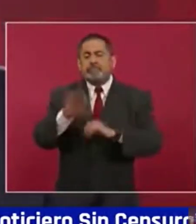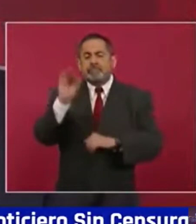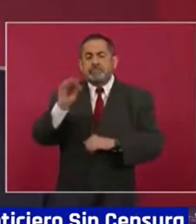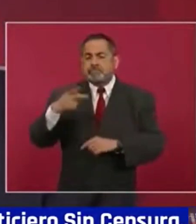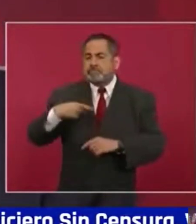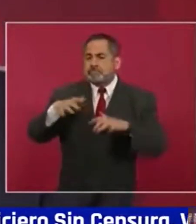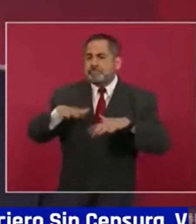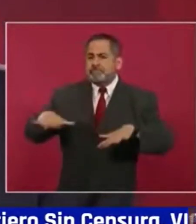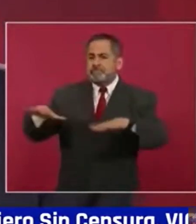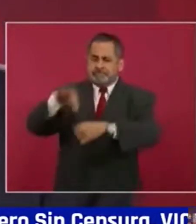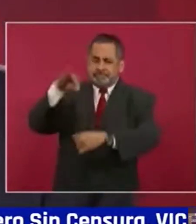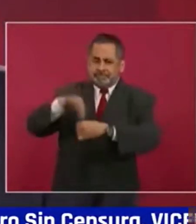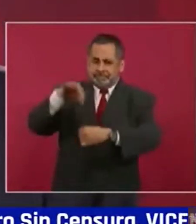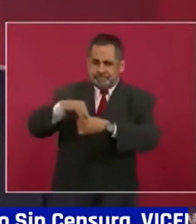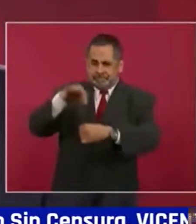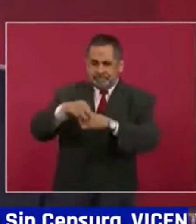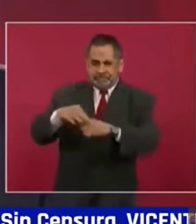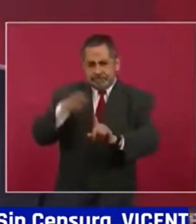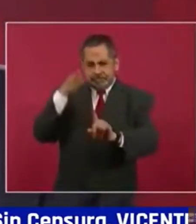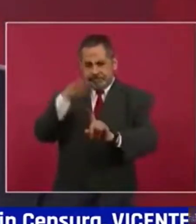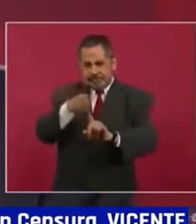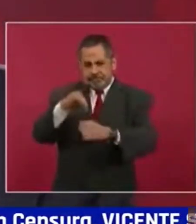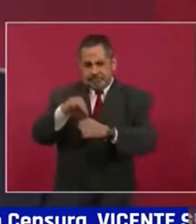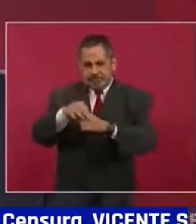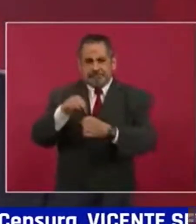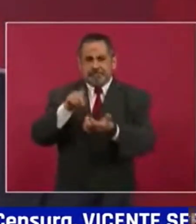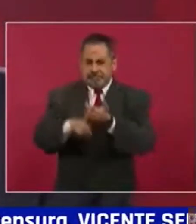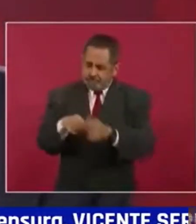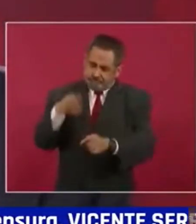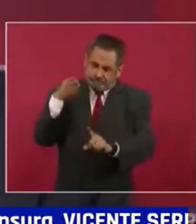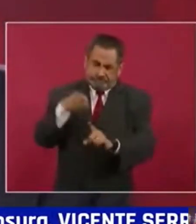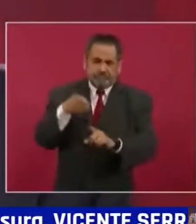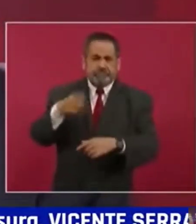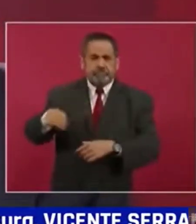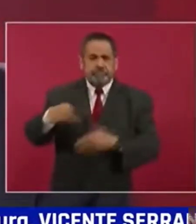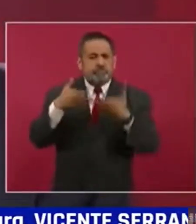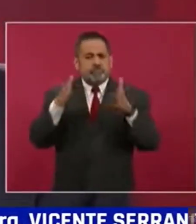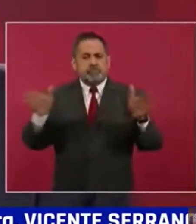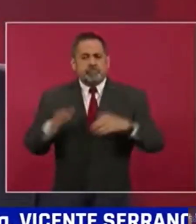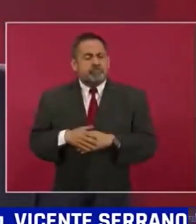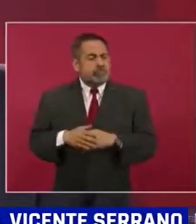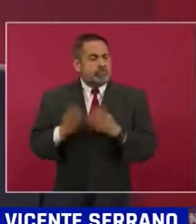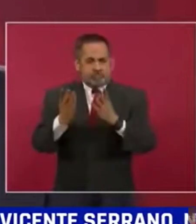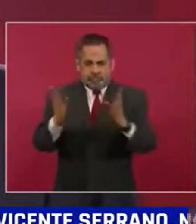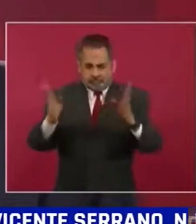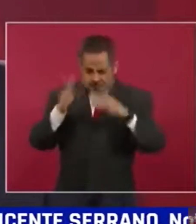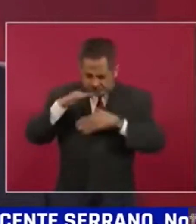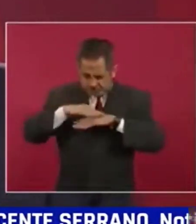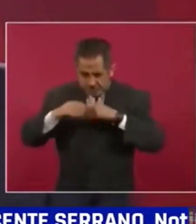de manera directa. ¿Por voto? Con voto abierto.